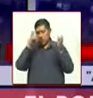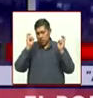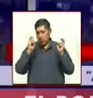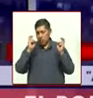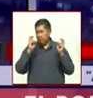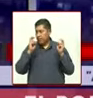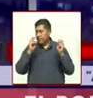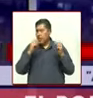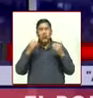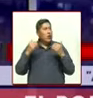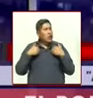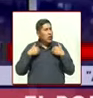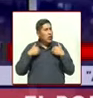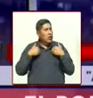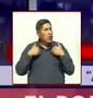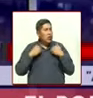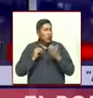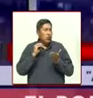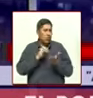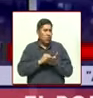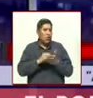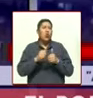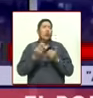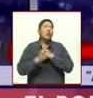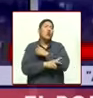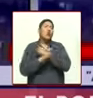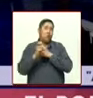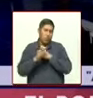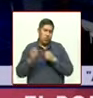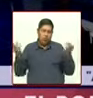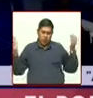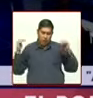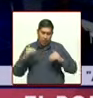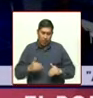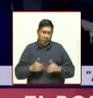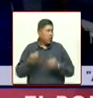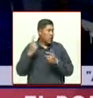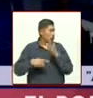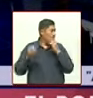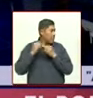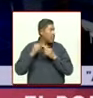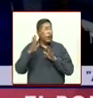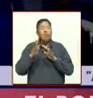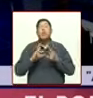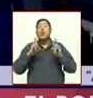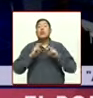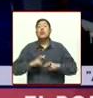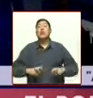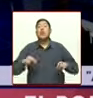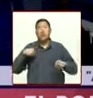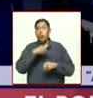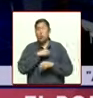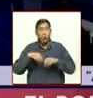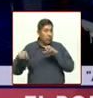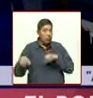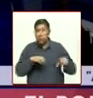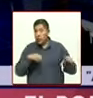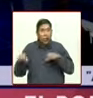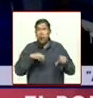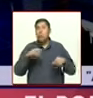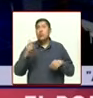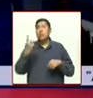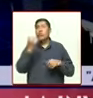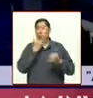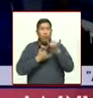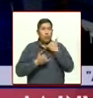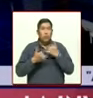que tendría que haber sido tipificado como robo agravado. Pero ¿qué más les cuento? La investigación que nosotros estamos haciendo no